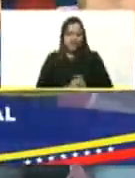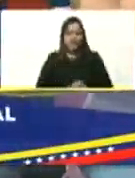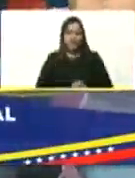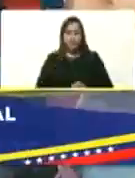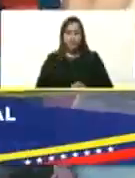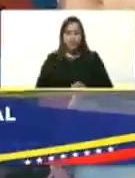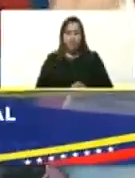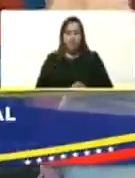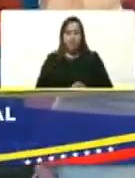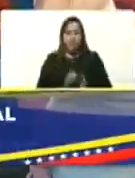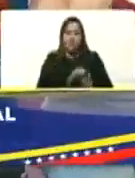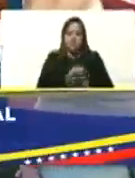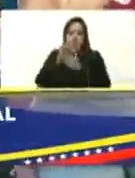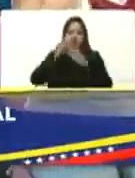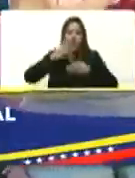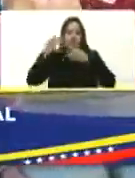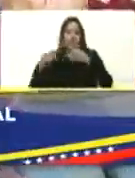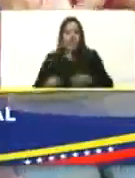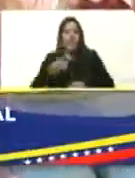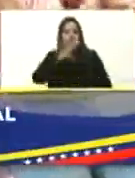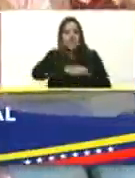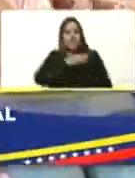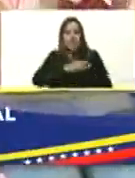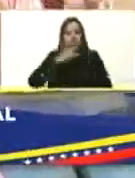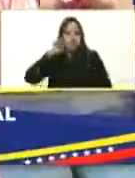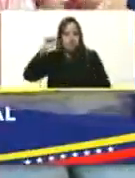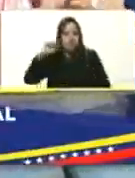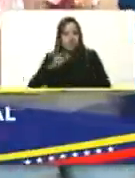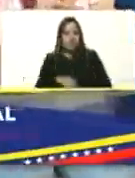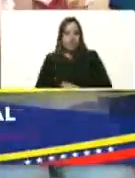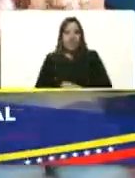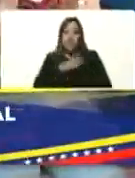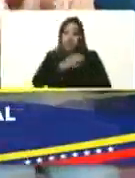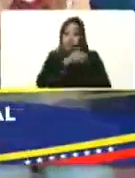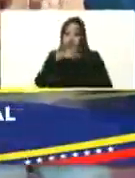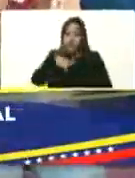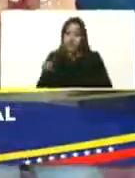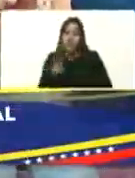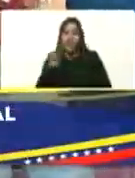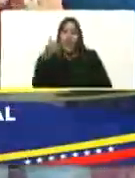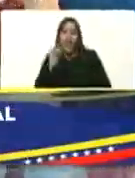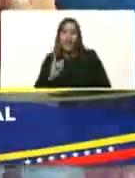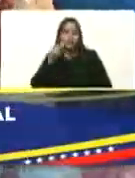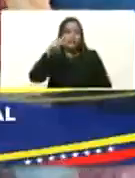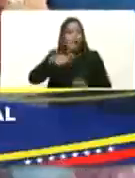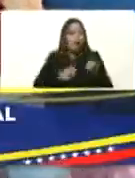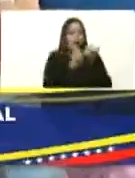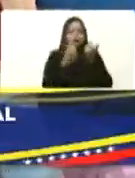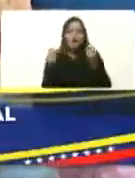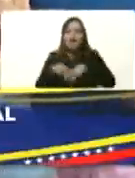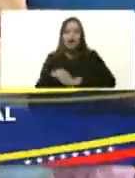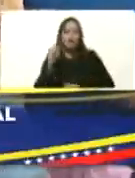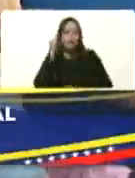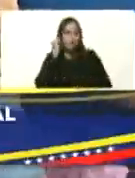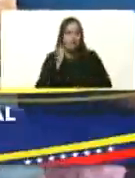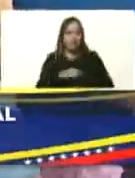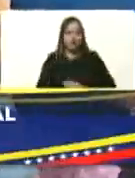El liderazgo real de la sociedad venezolana está en manos de la mujer.